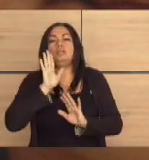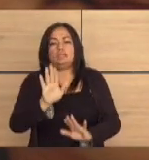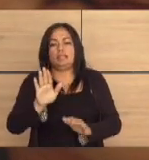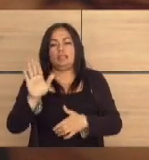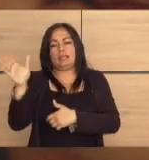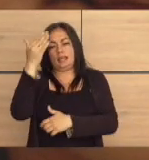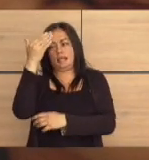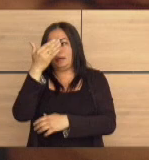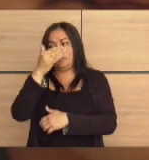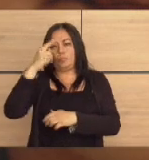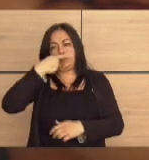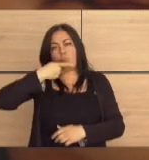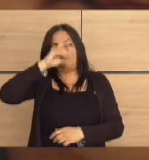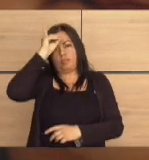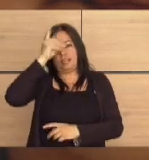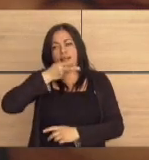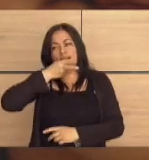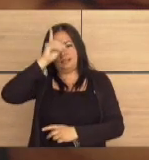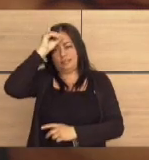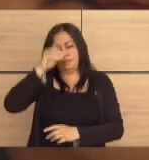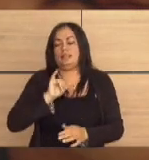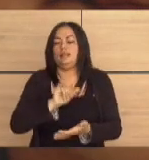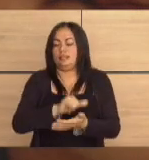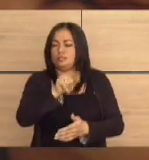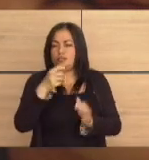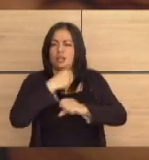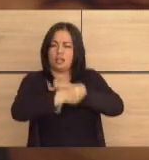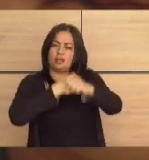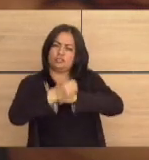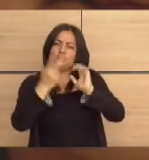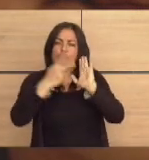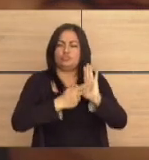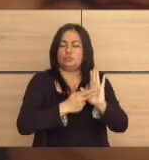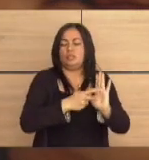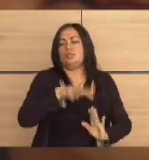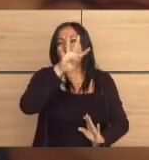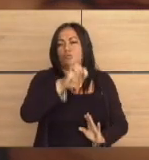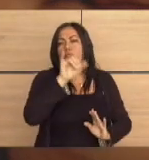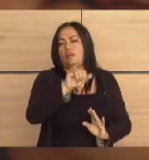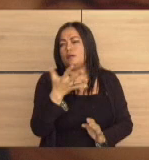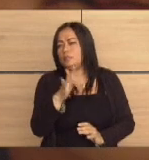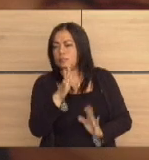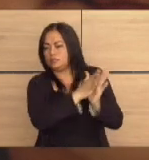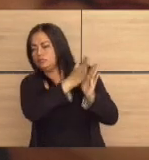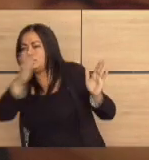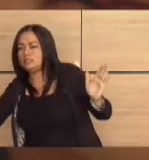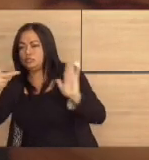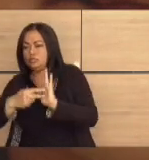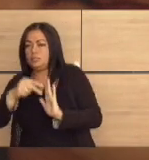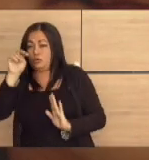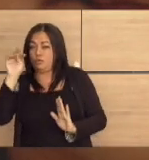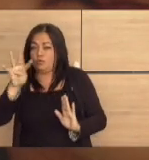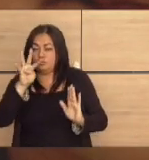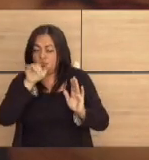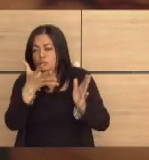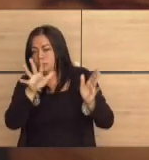había participado en la edición de 2009 por todo este trabajo iniciado a partir del año 2004. De la comparación de los